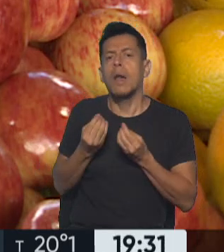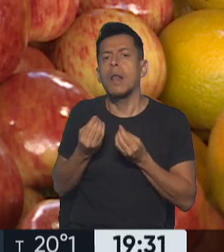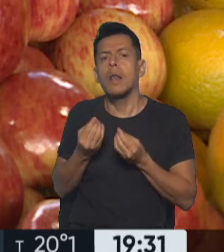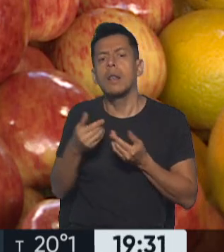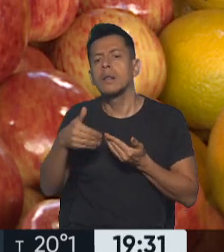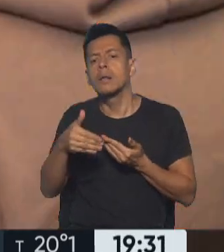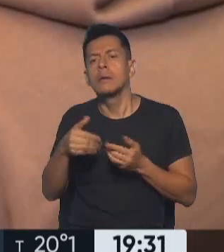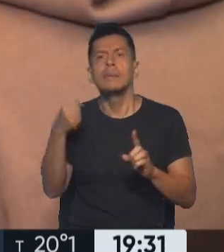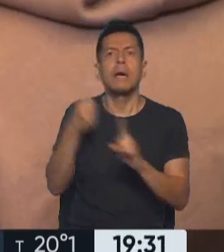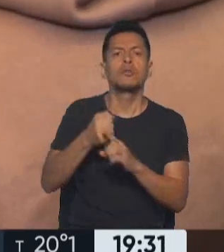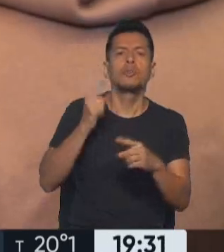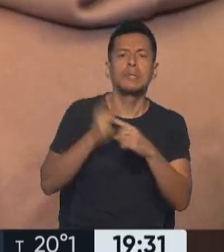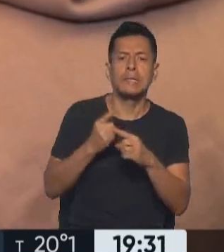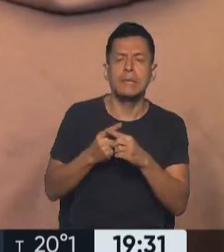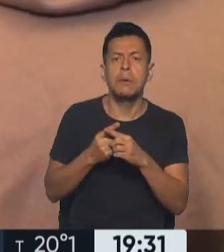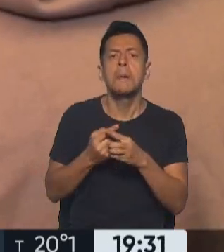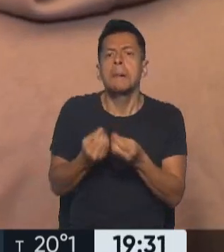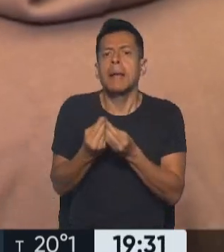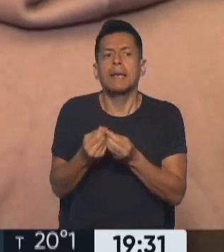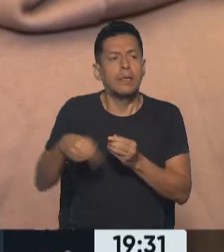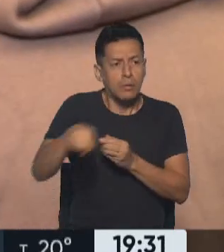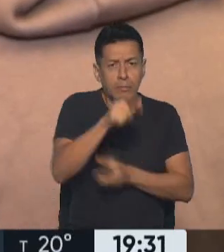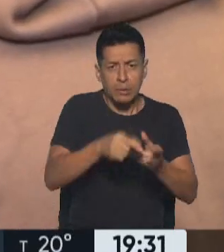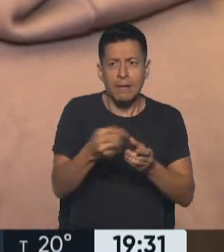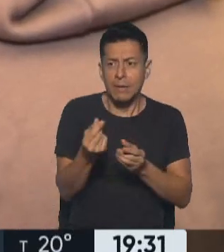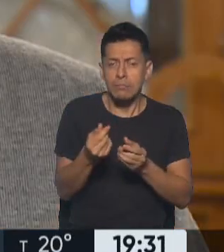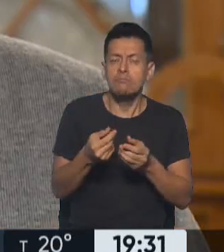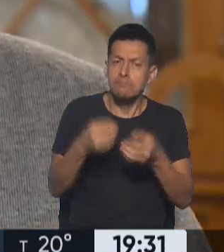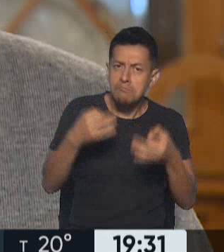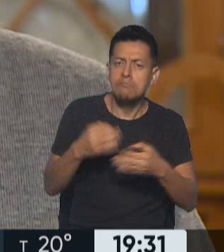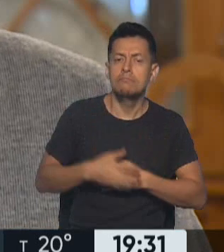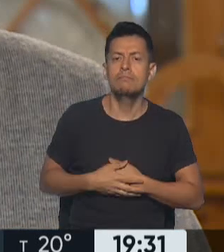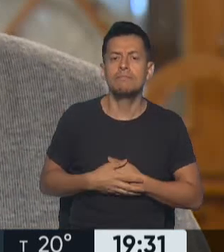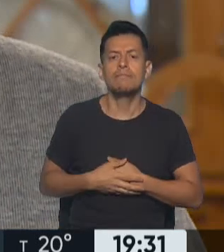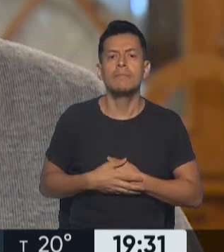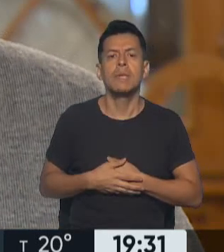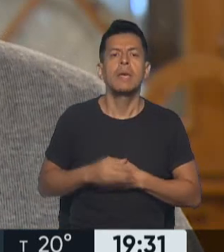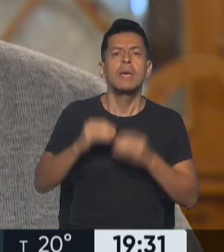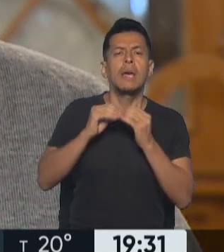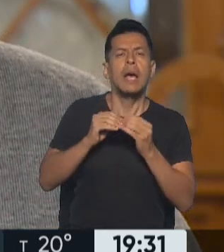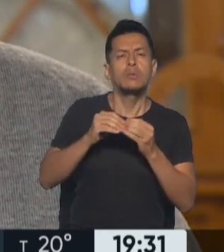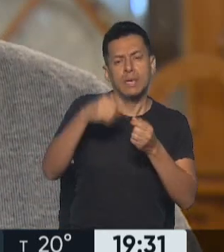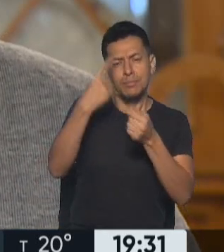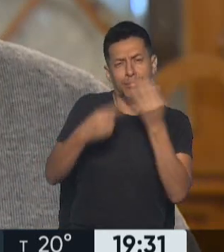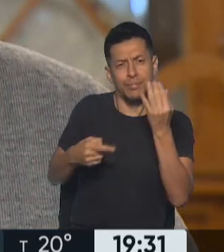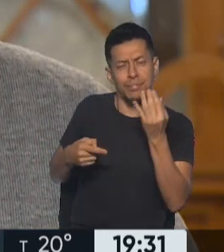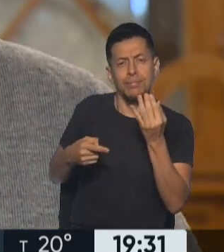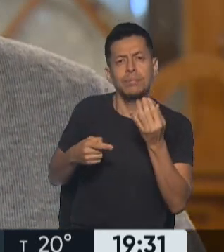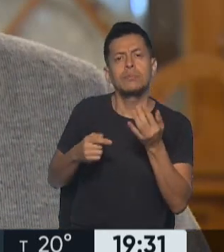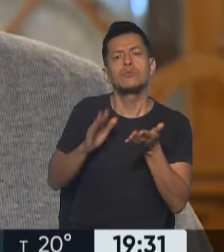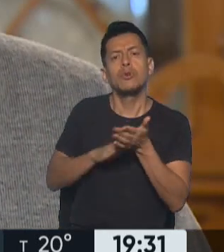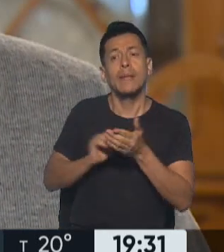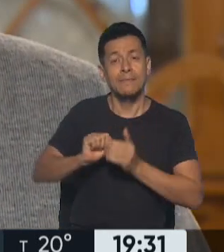efecto positivo que se vean reflejadas en el bolsillo de la gente dentro de la multitud de causas que tienen que ver con la inflación